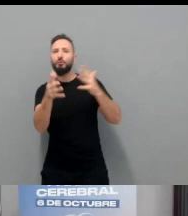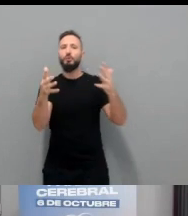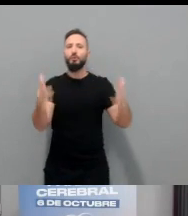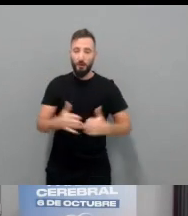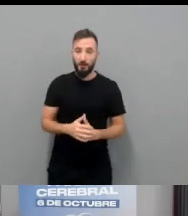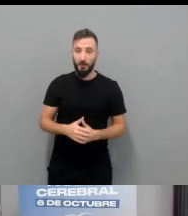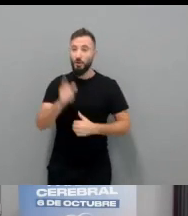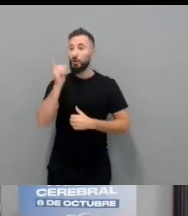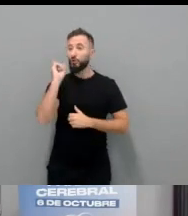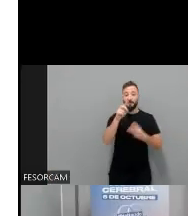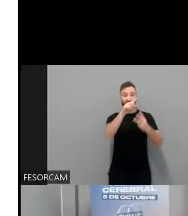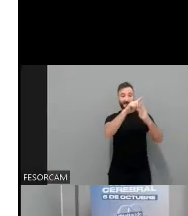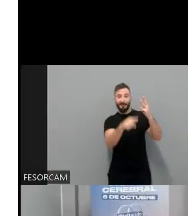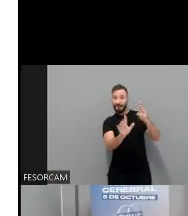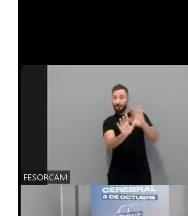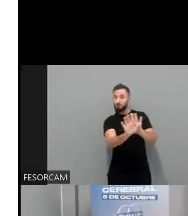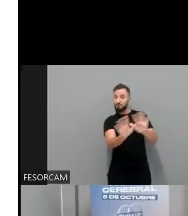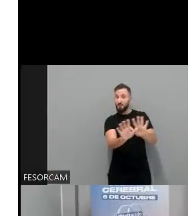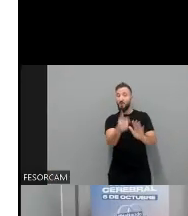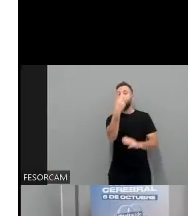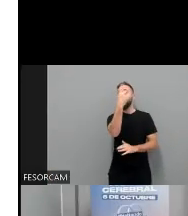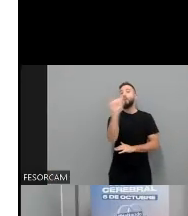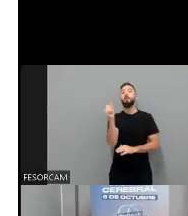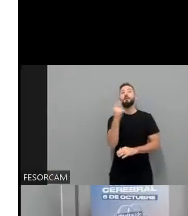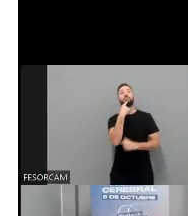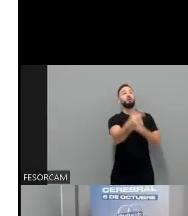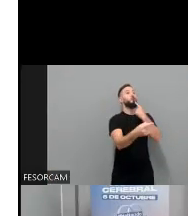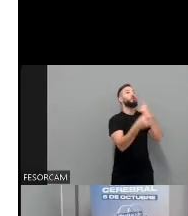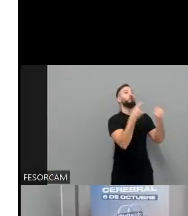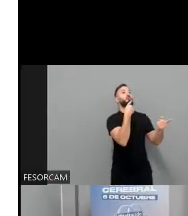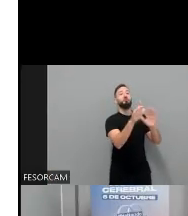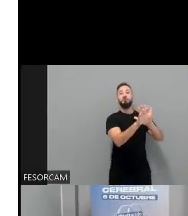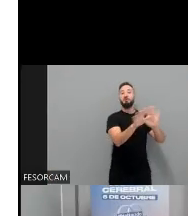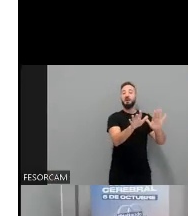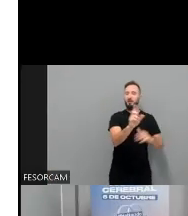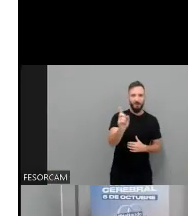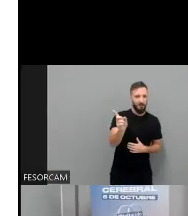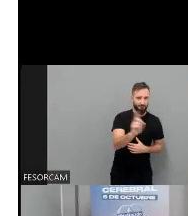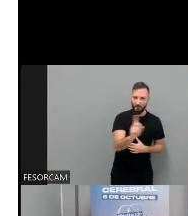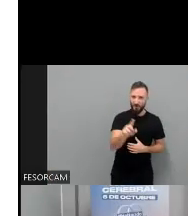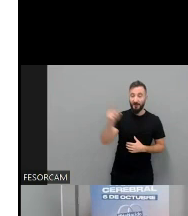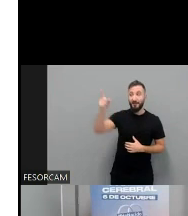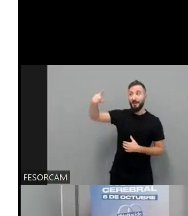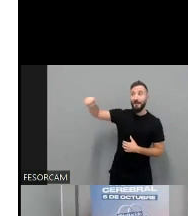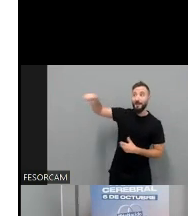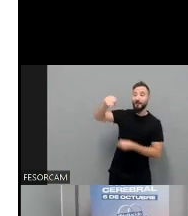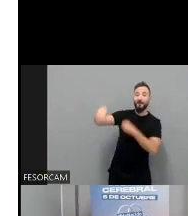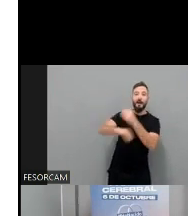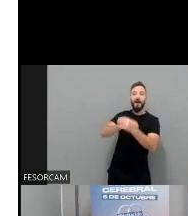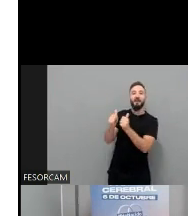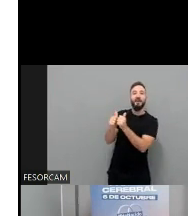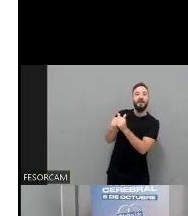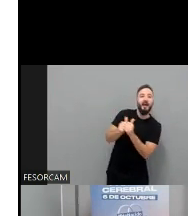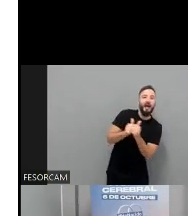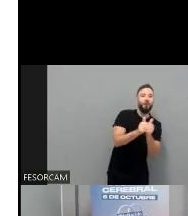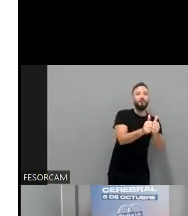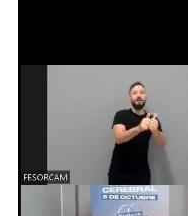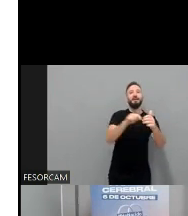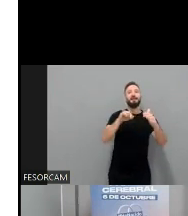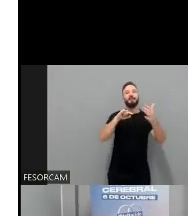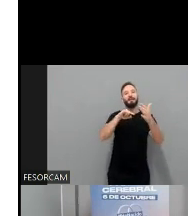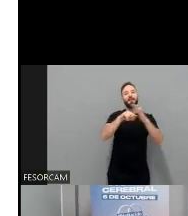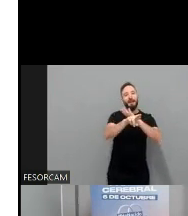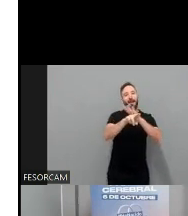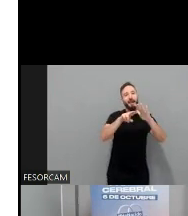esa prescripción y ya está, ¿no? Es como voy una vez, me dicen lo que tengo que hacer y ya está. No, lo que hacen es acompañar en la implementación del recurso, tanto a